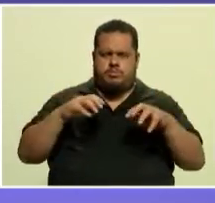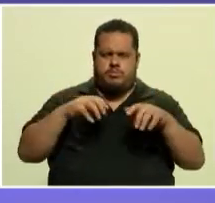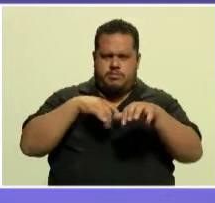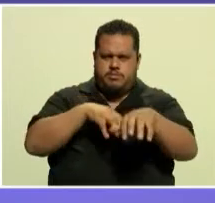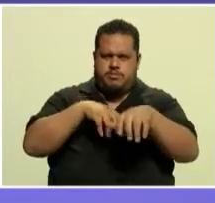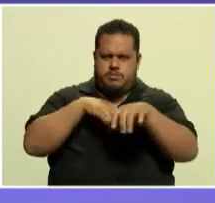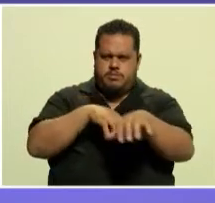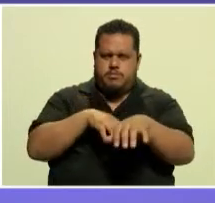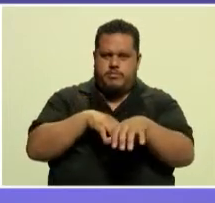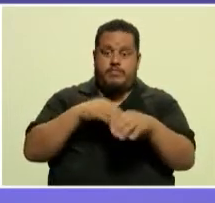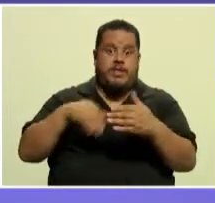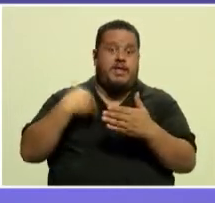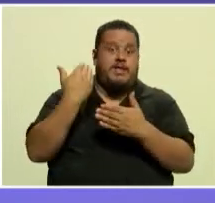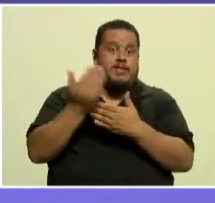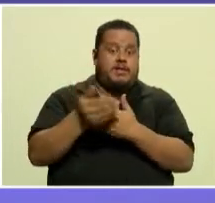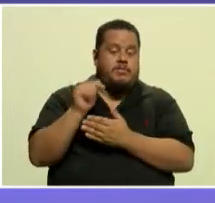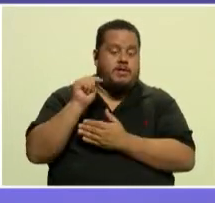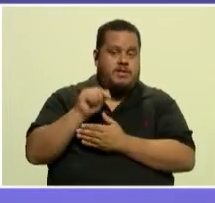de esa